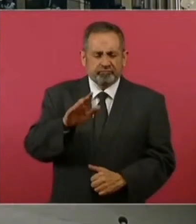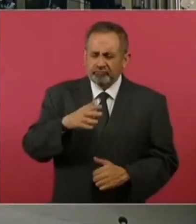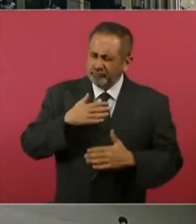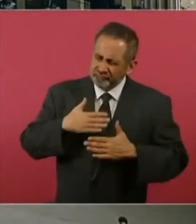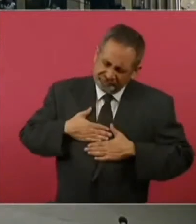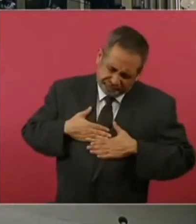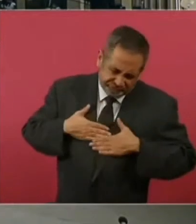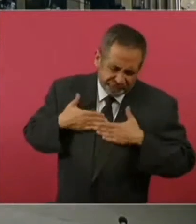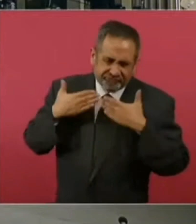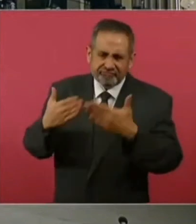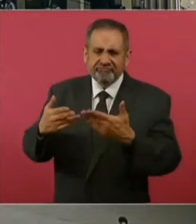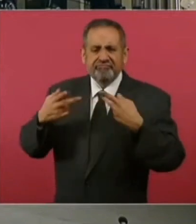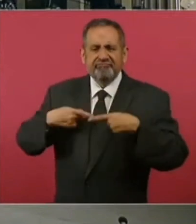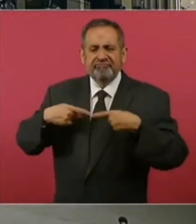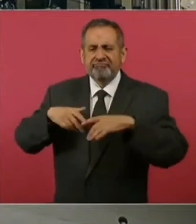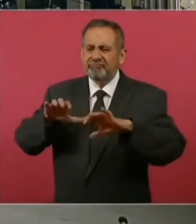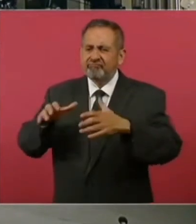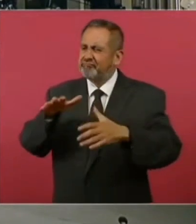gente.